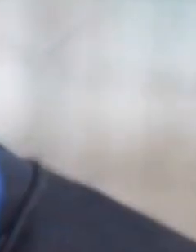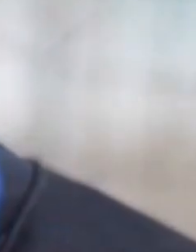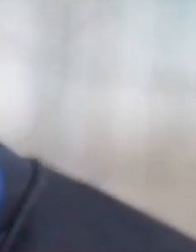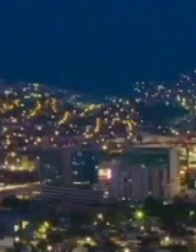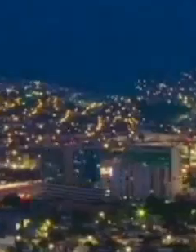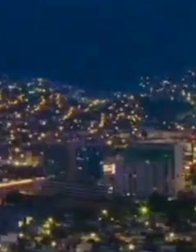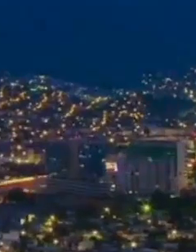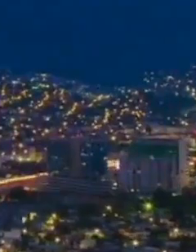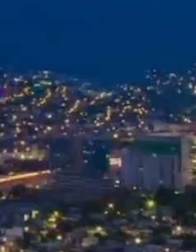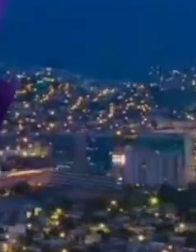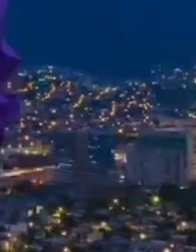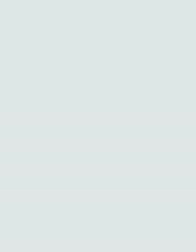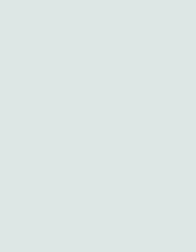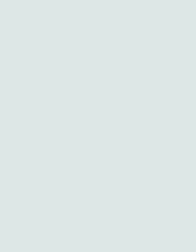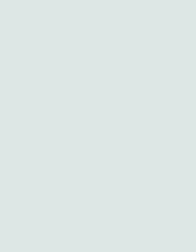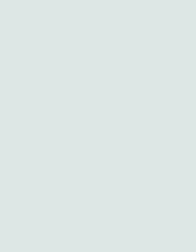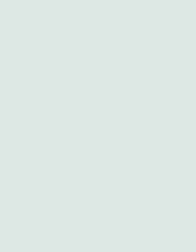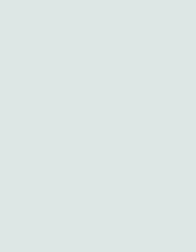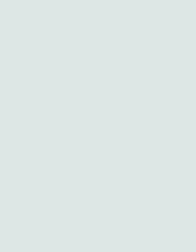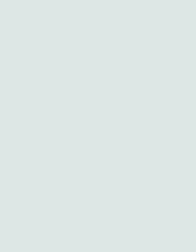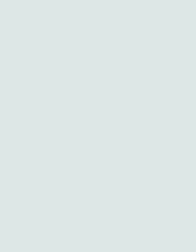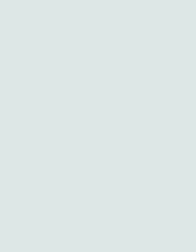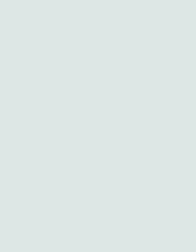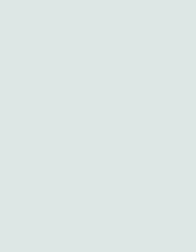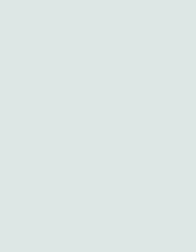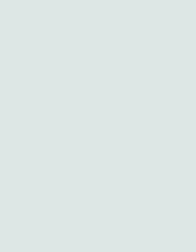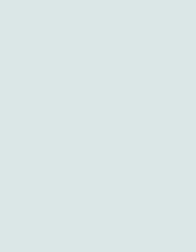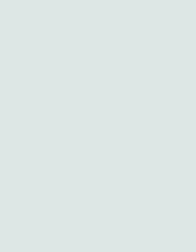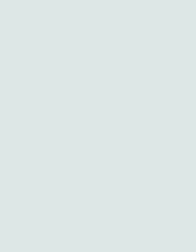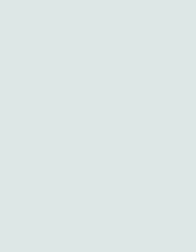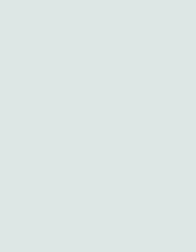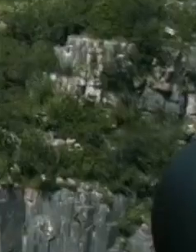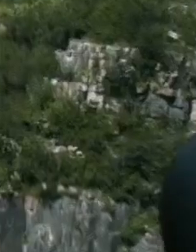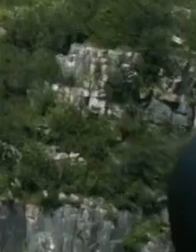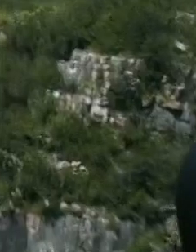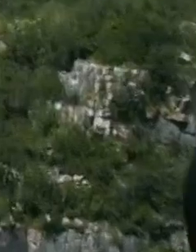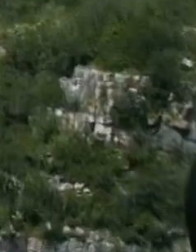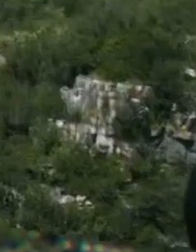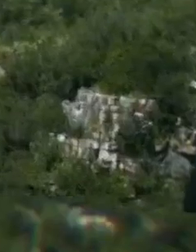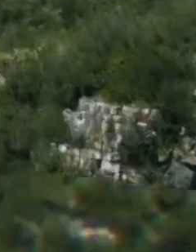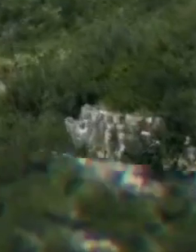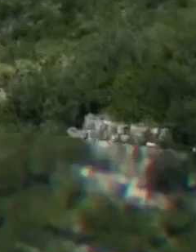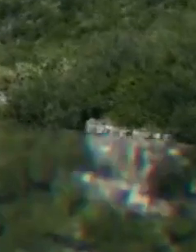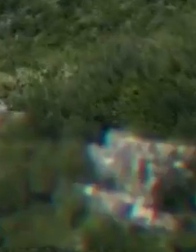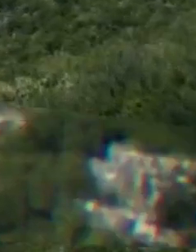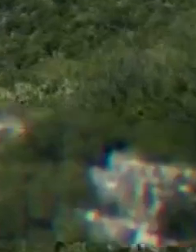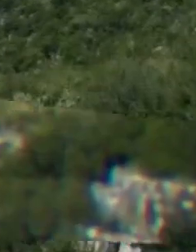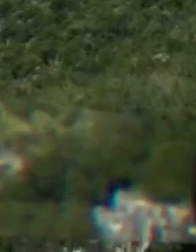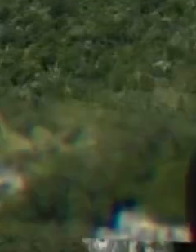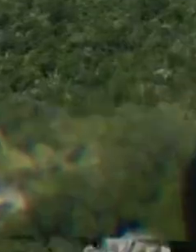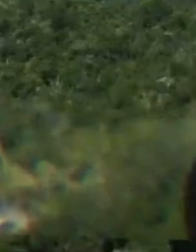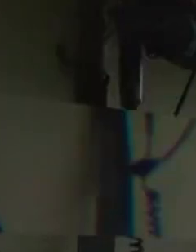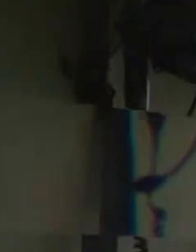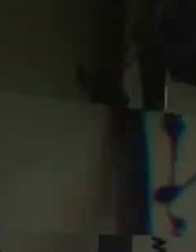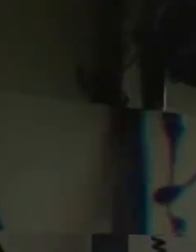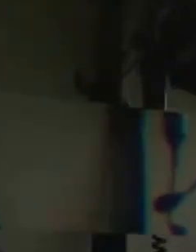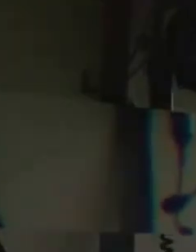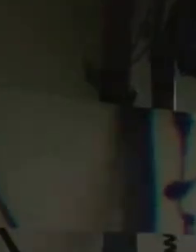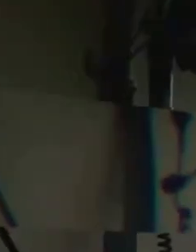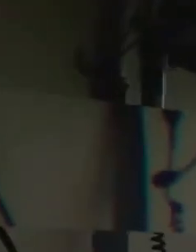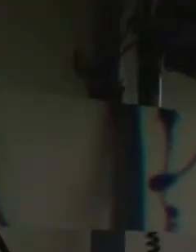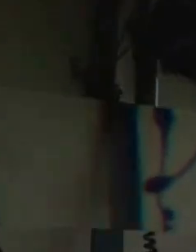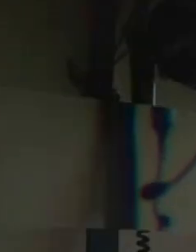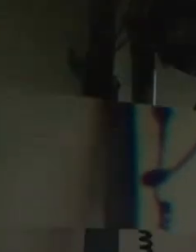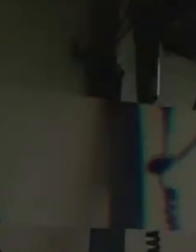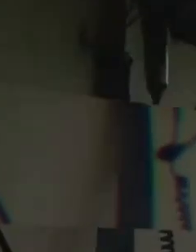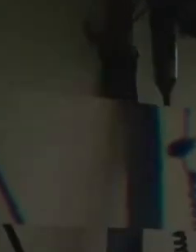Esta es la mirada diferente. Gobierno de Nuevo León. No solo se encuentra en el exterior, el planeta